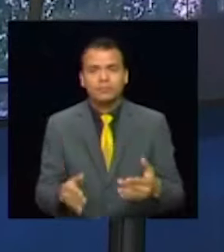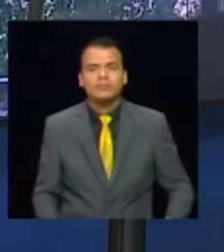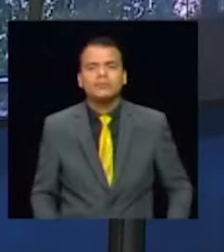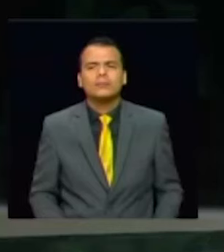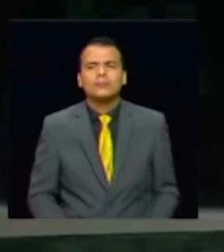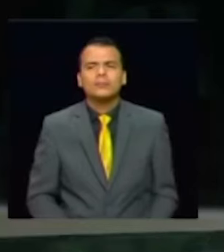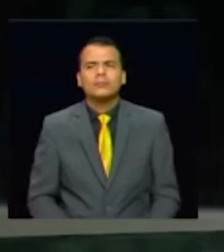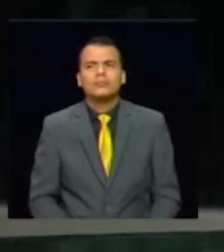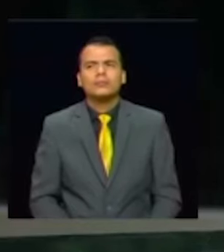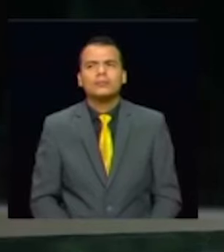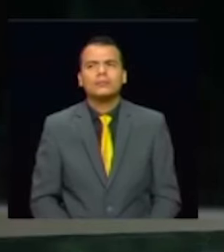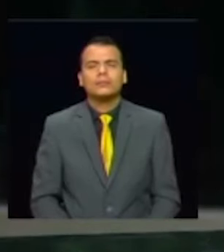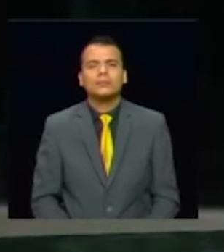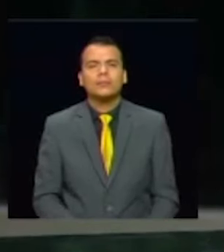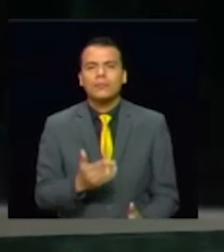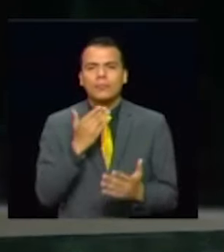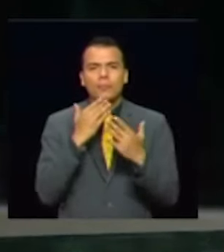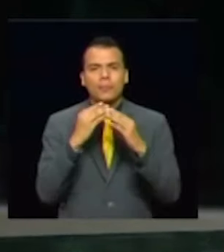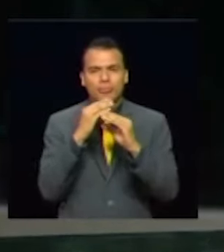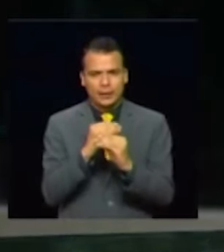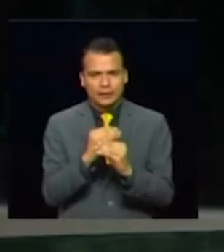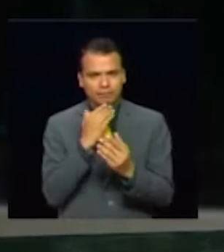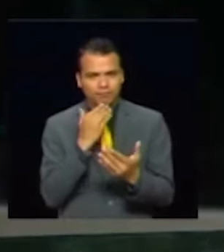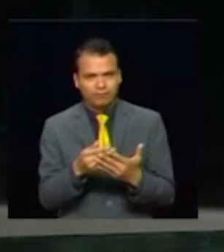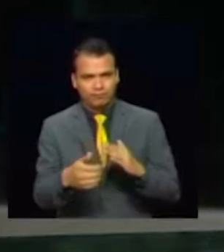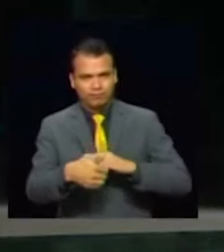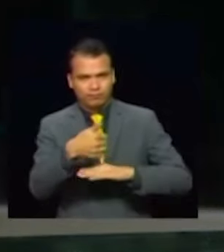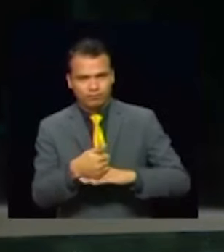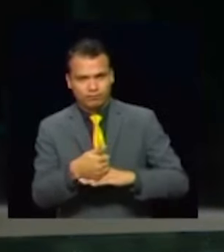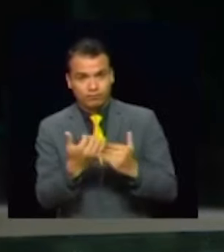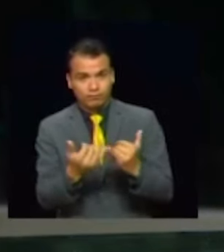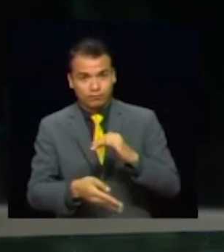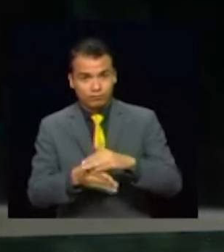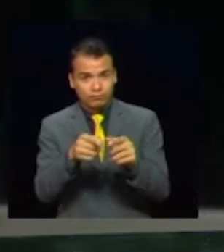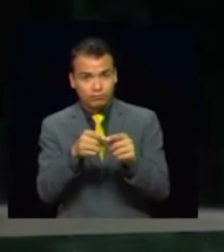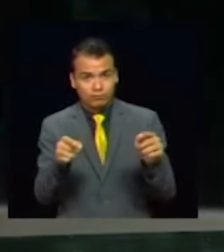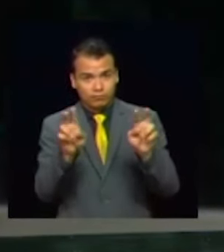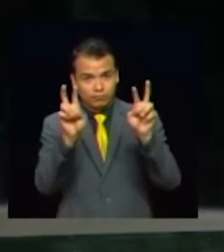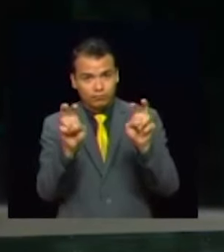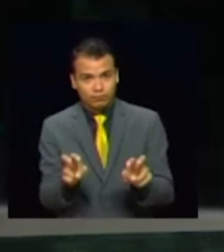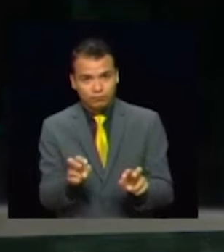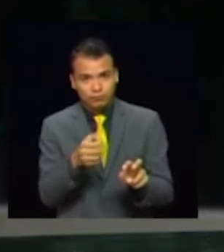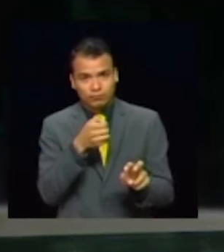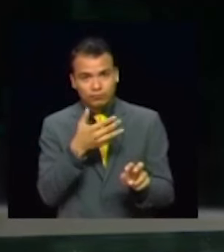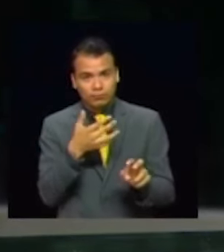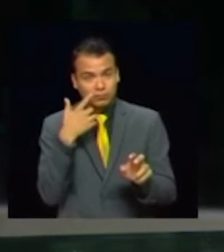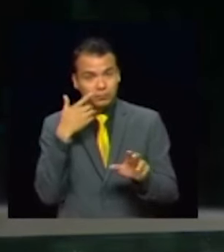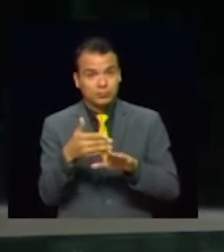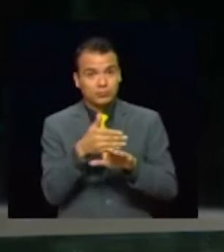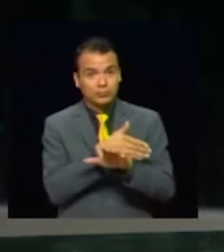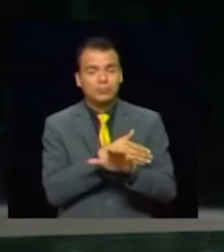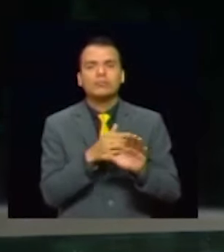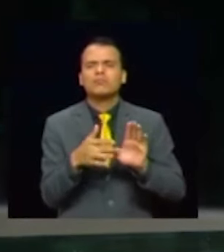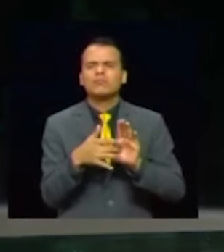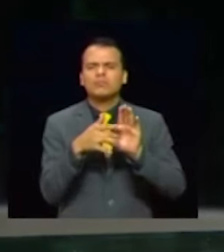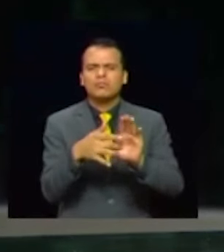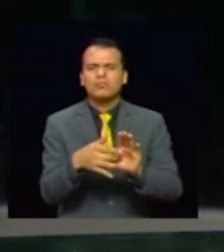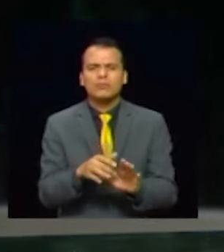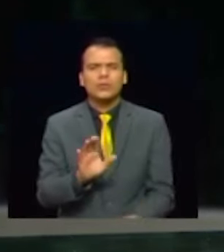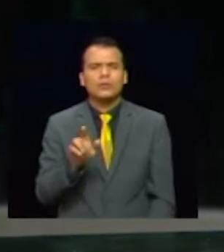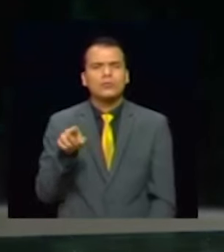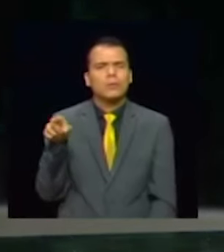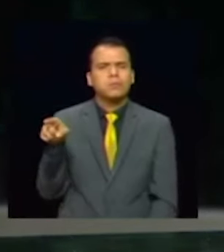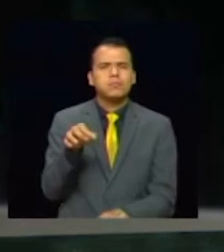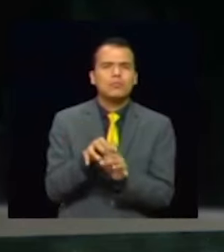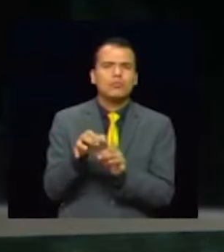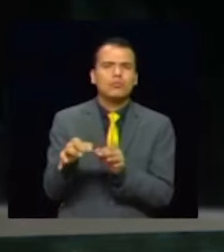noches. Buenas noches, director. Muchas gracias. Al regresar, esperé más noticias en Noticinco, pero antes, el bloqueo que se registra